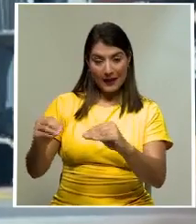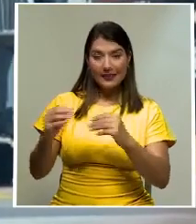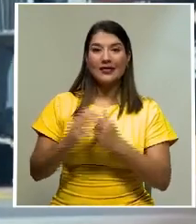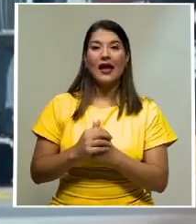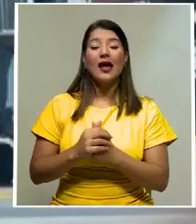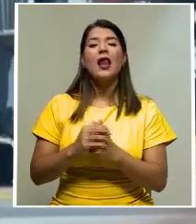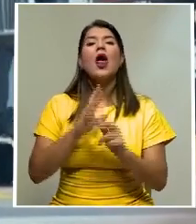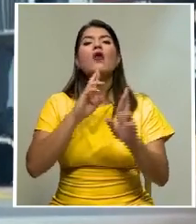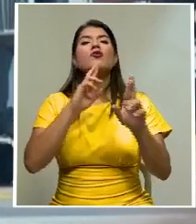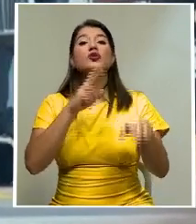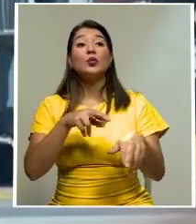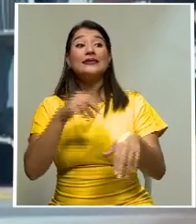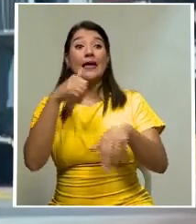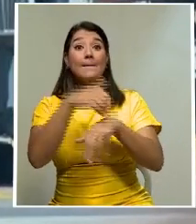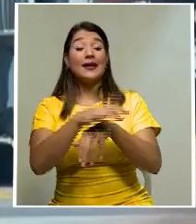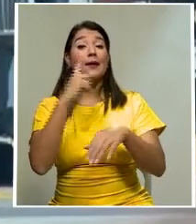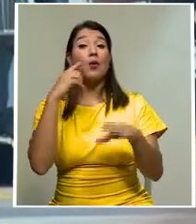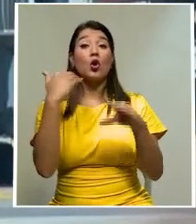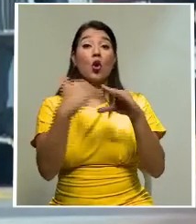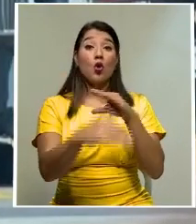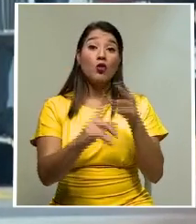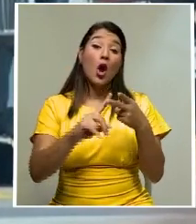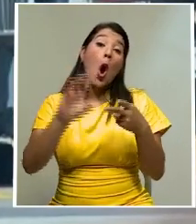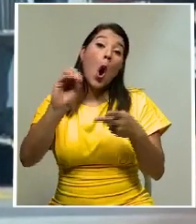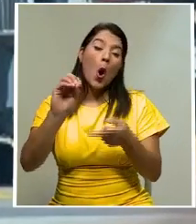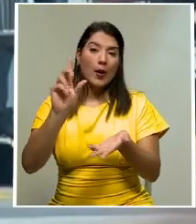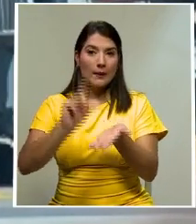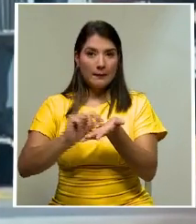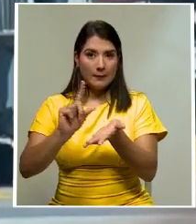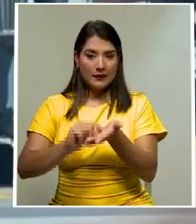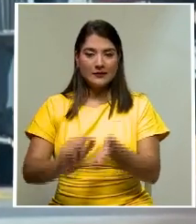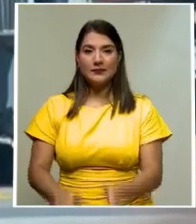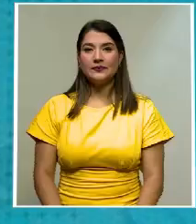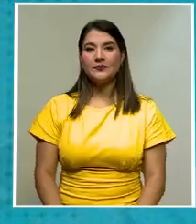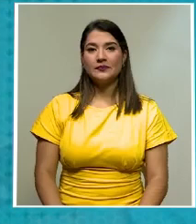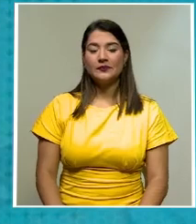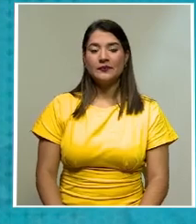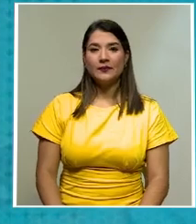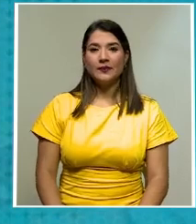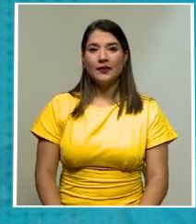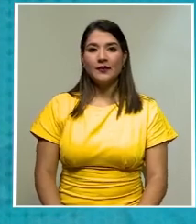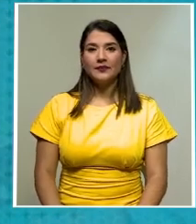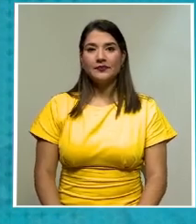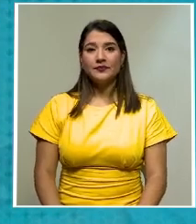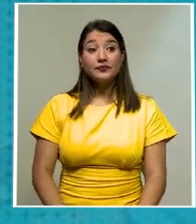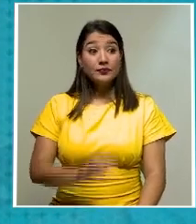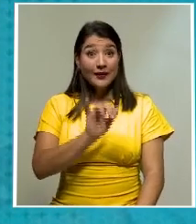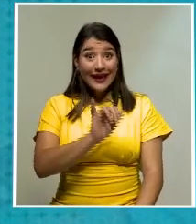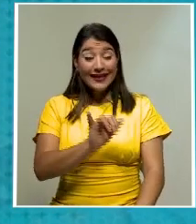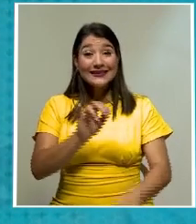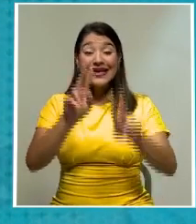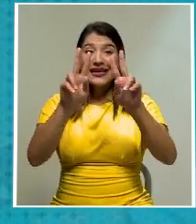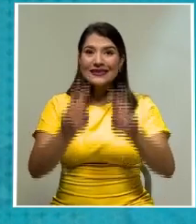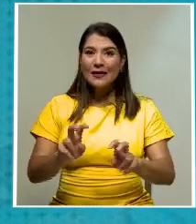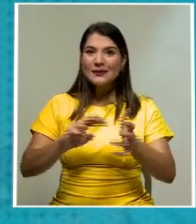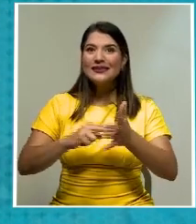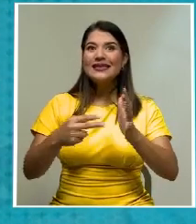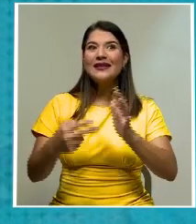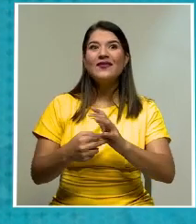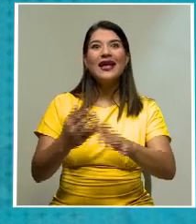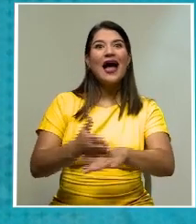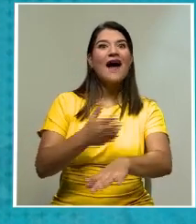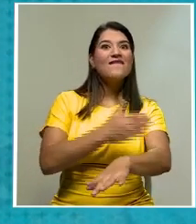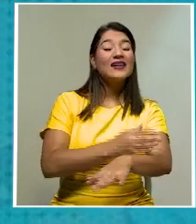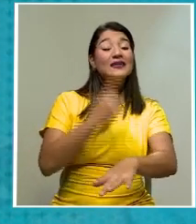se entrega vía electrónica o de manera impresa. Esta apertura es un avance hacia la reactivación económica